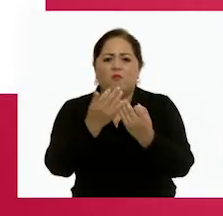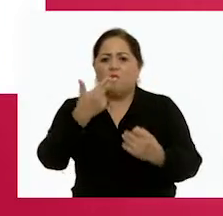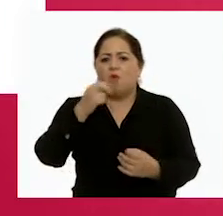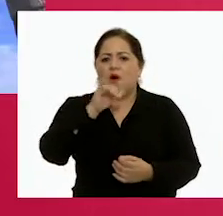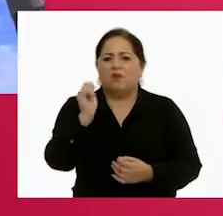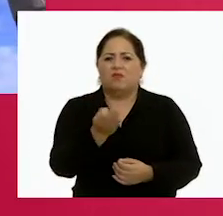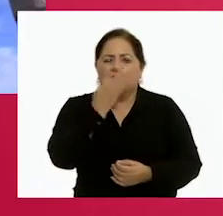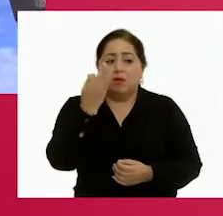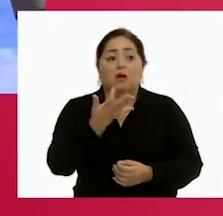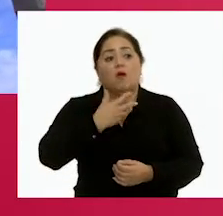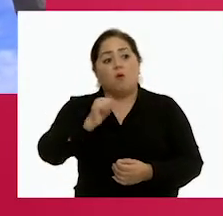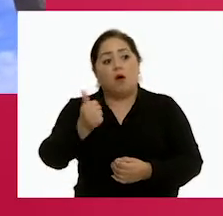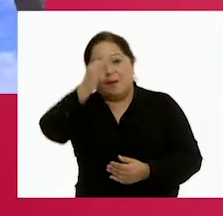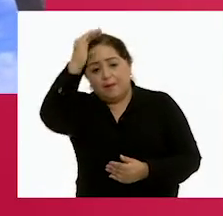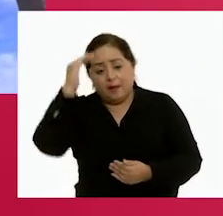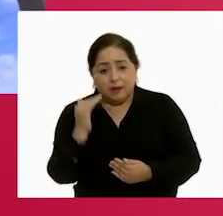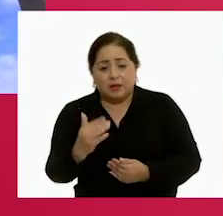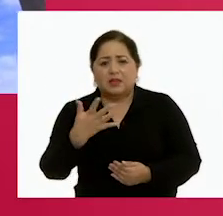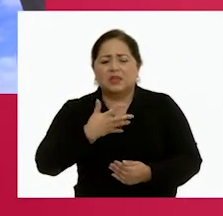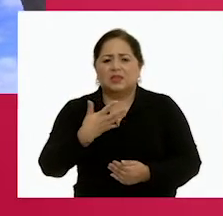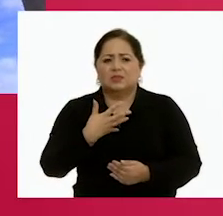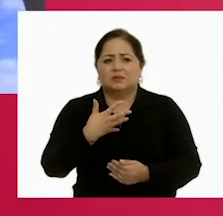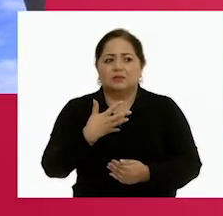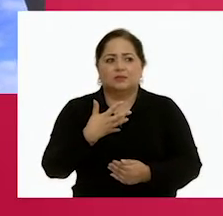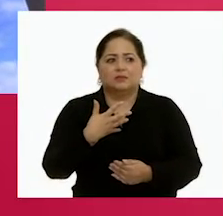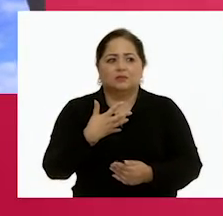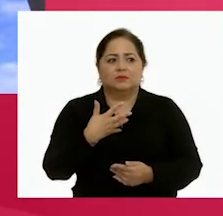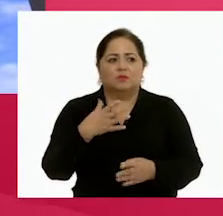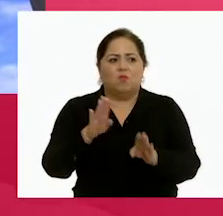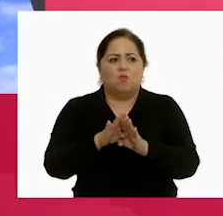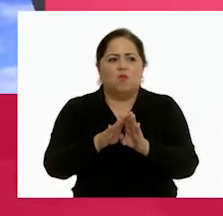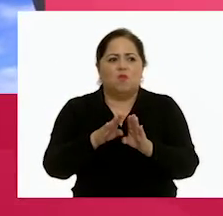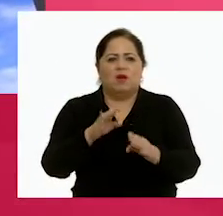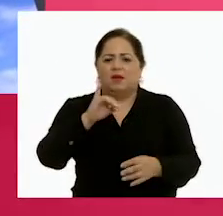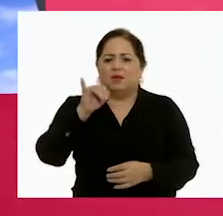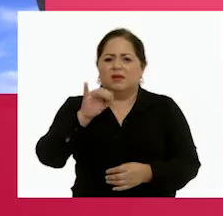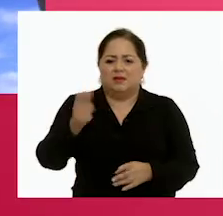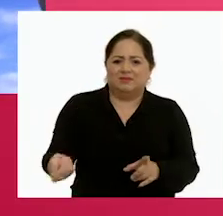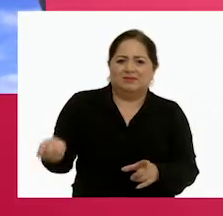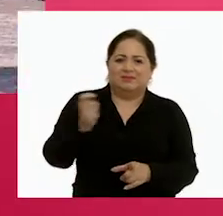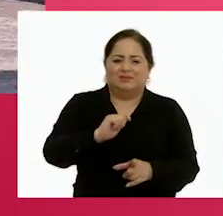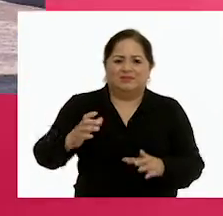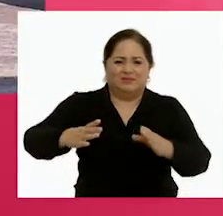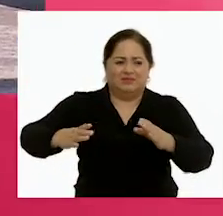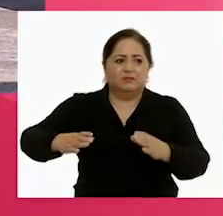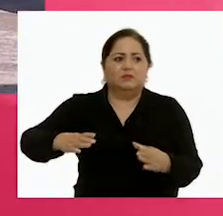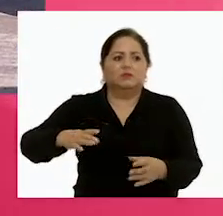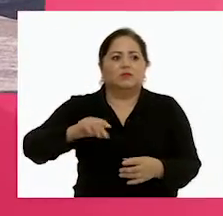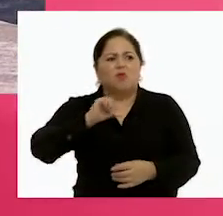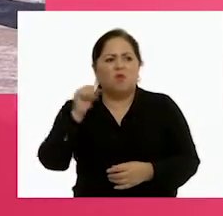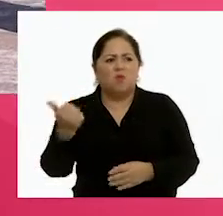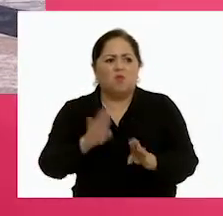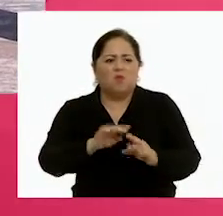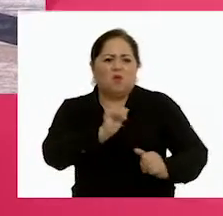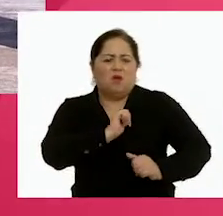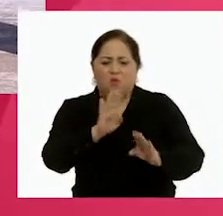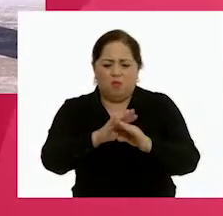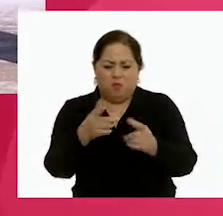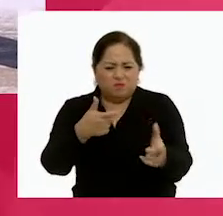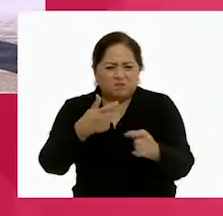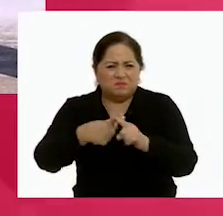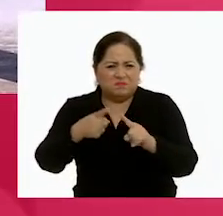planta. Luego abajo vemos que está agarrando como una especie de jícara, y en esta atrapa otro tipo de armas que son puntas